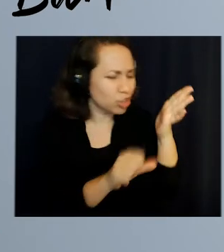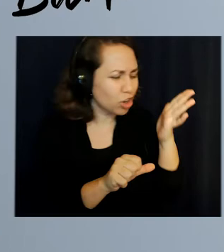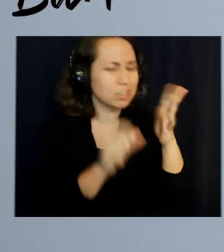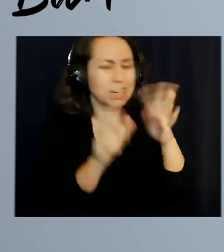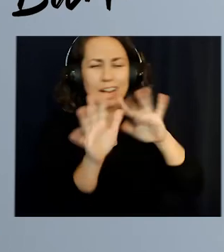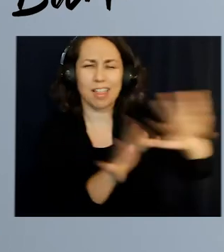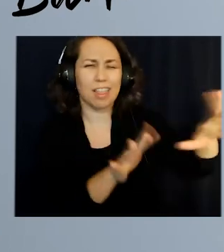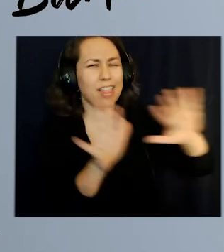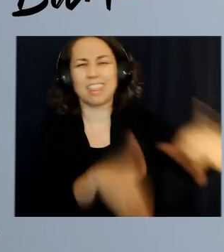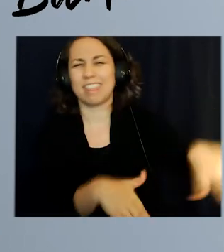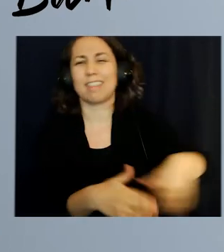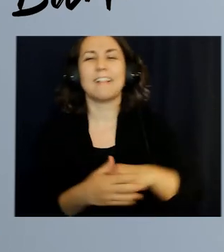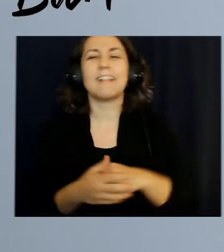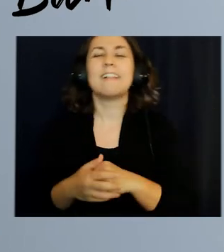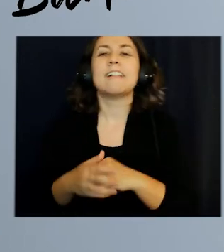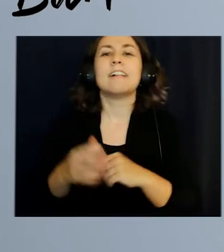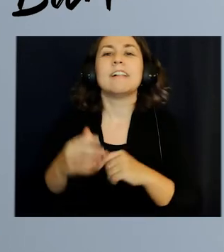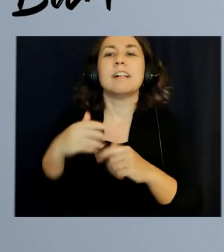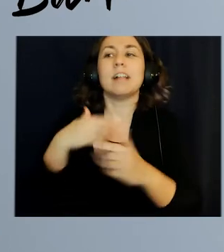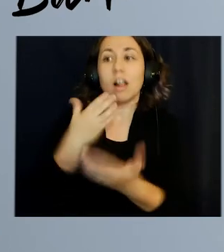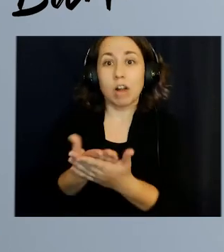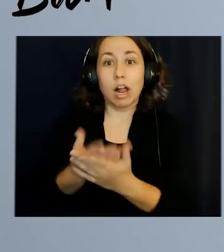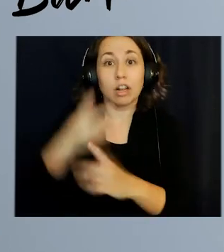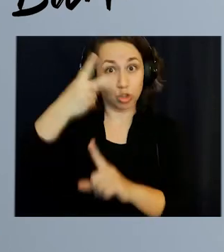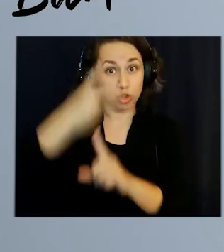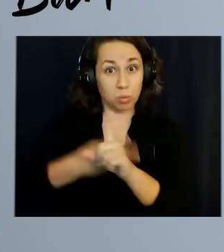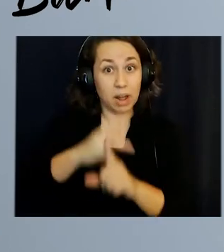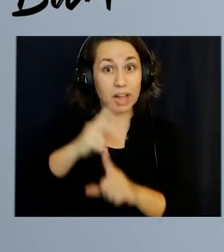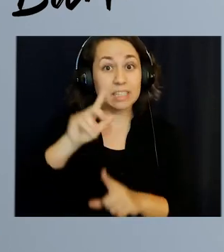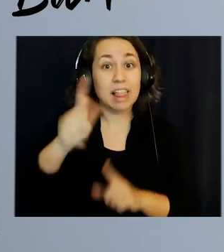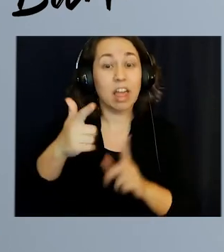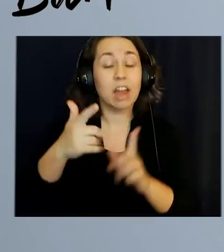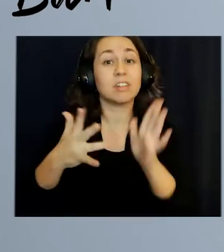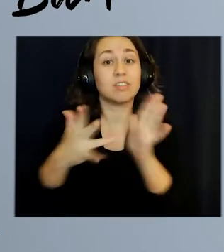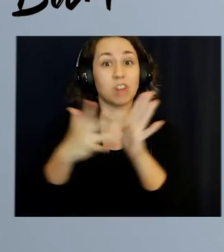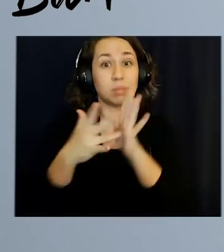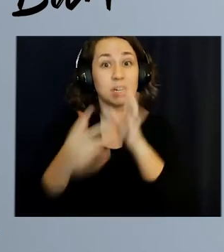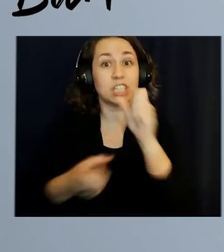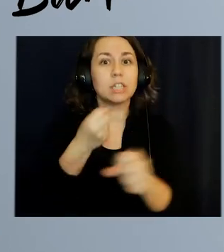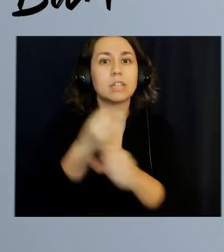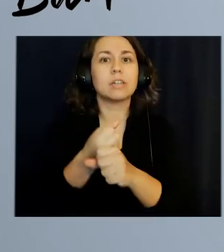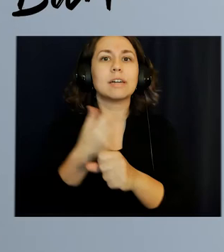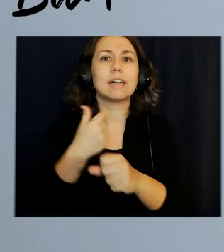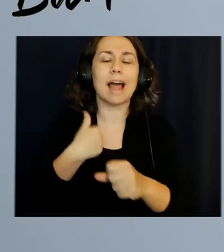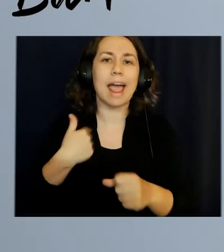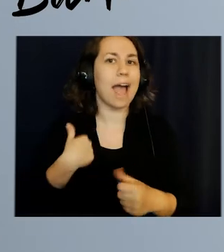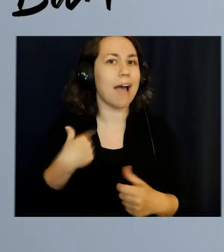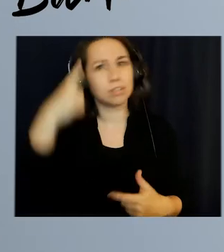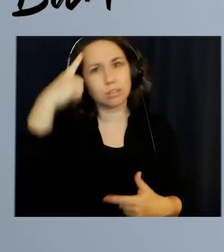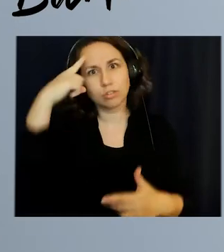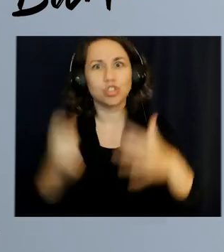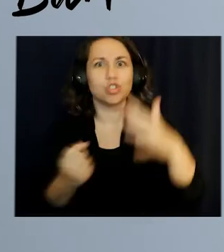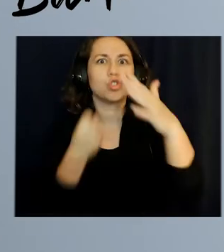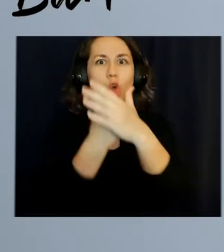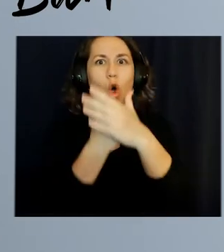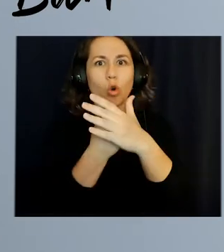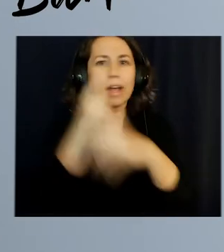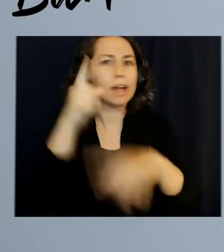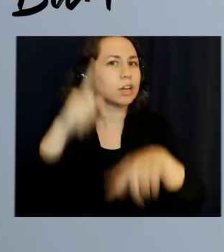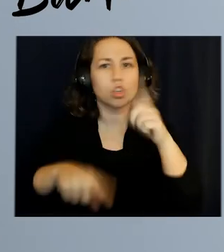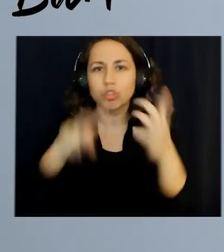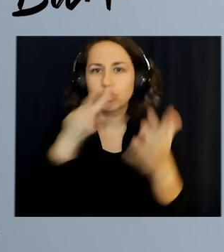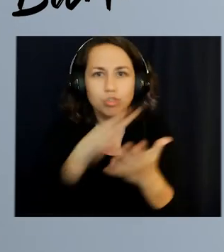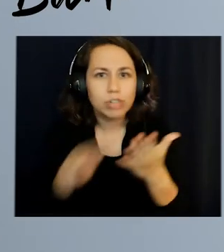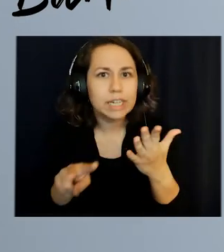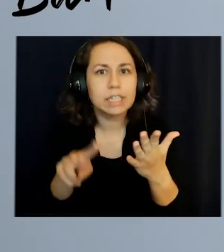Llegué 2 meses en mi primer año universitario, un accidente cerebral agudo. No podía leer, no